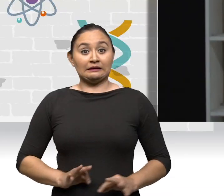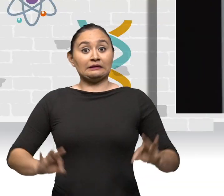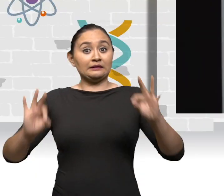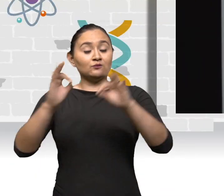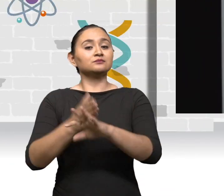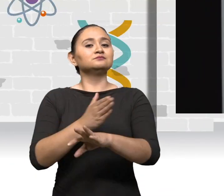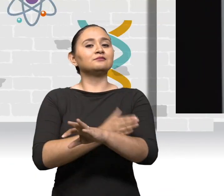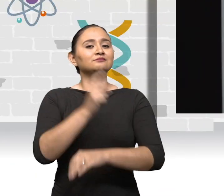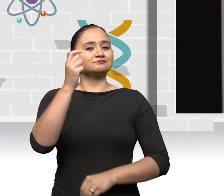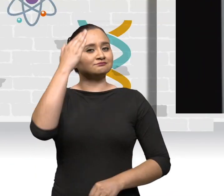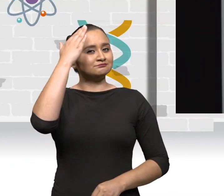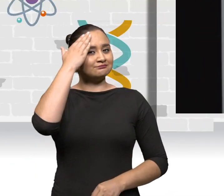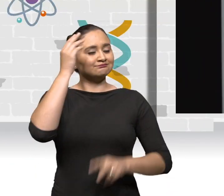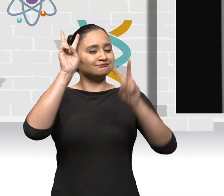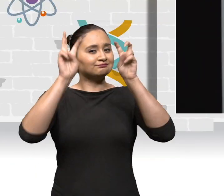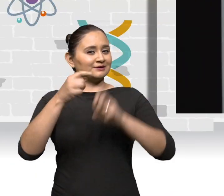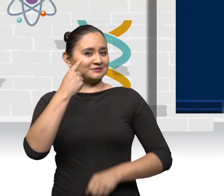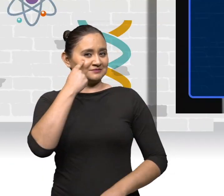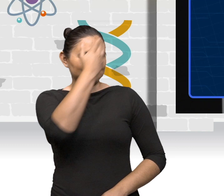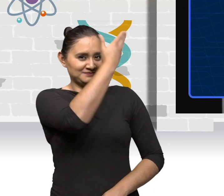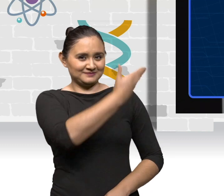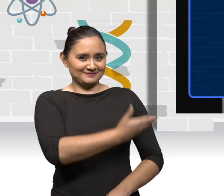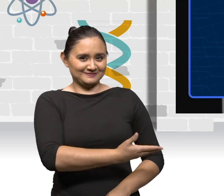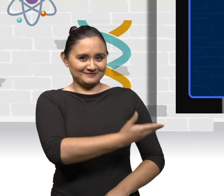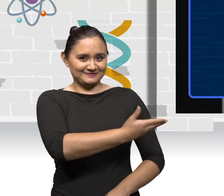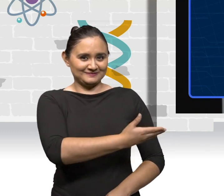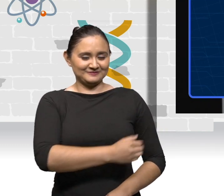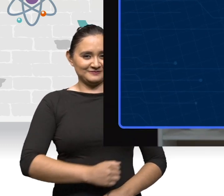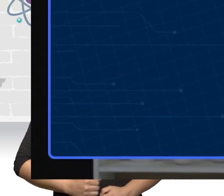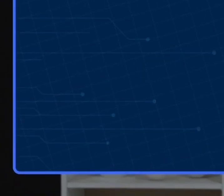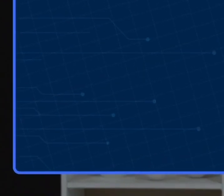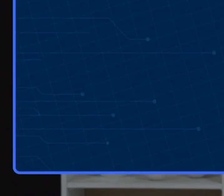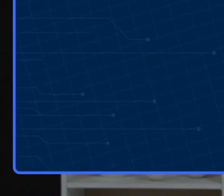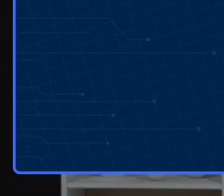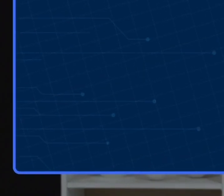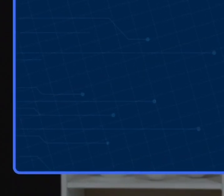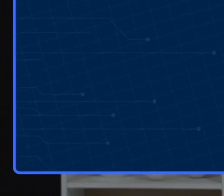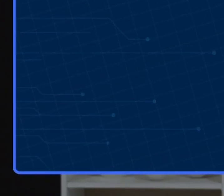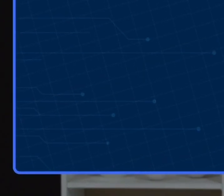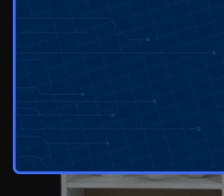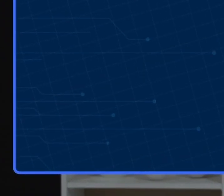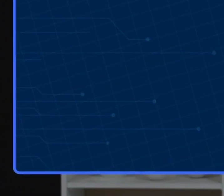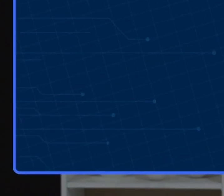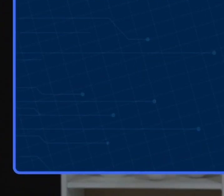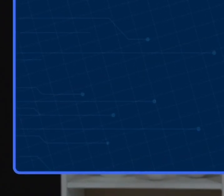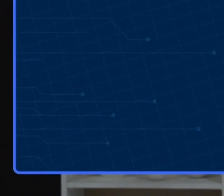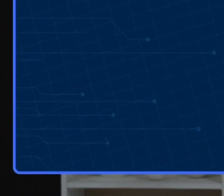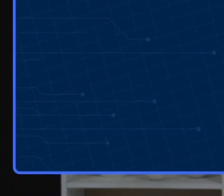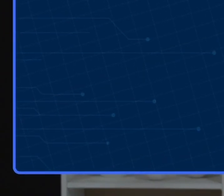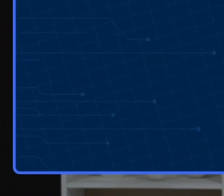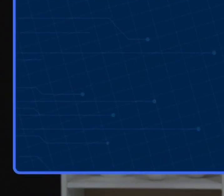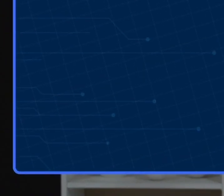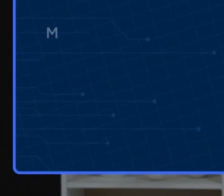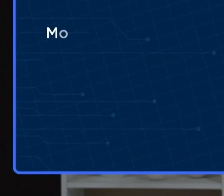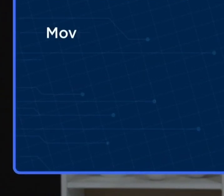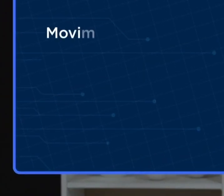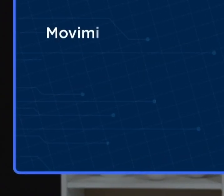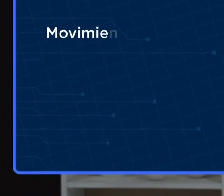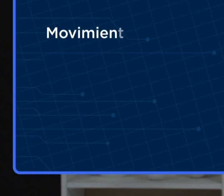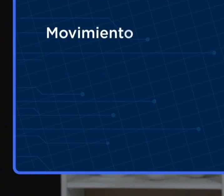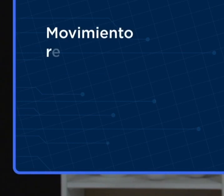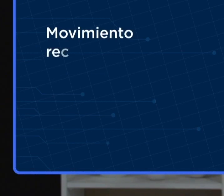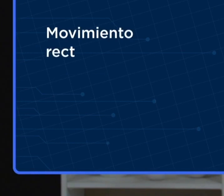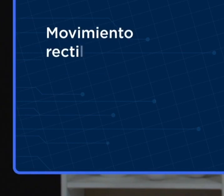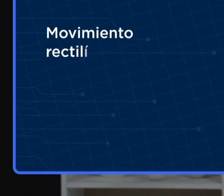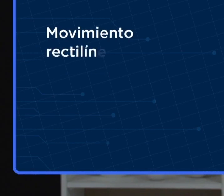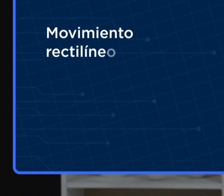Para entender mejor la clase de hoy, debes conocer sobre movimiento rectilíneo uniforme,